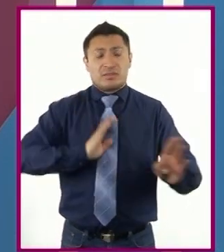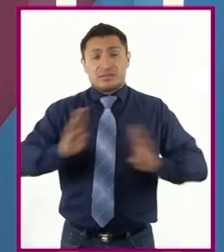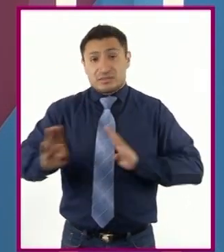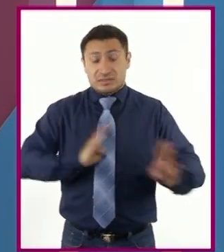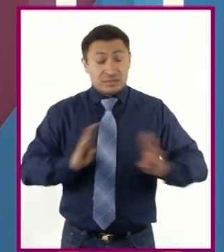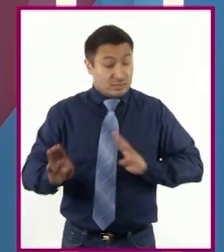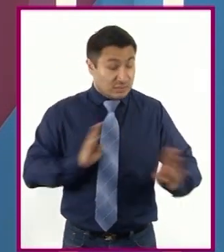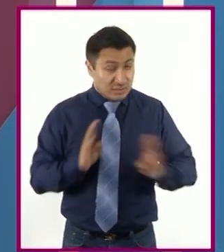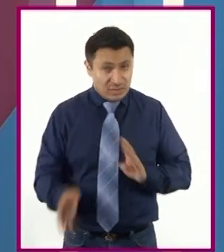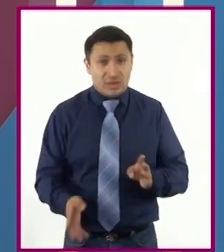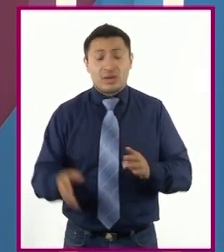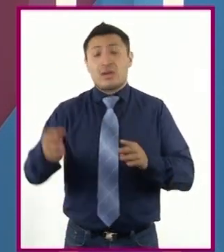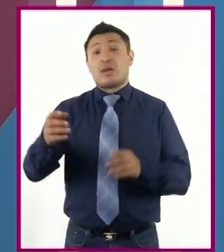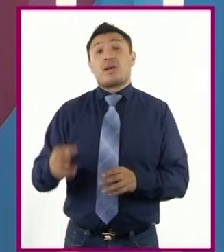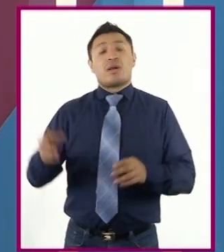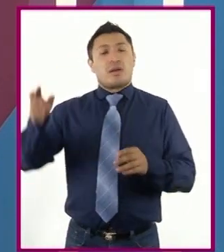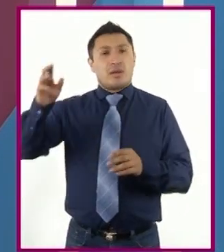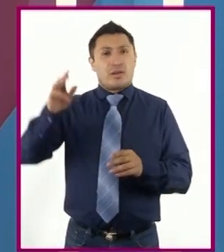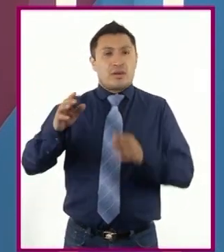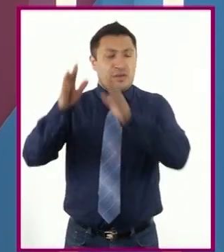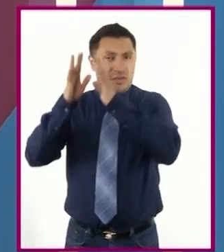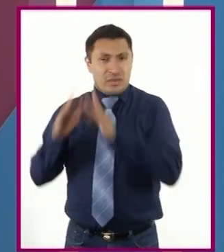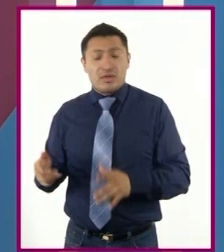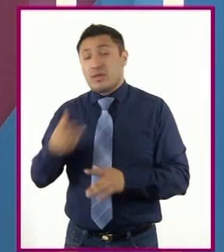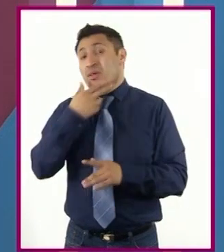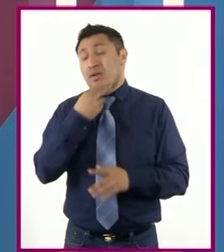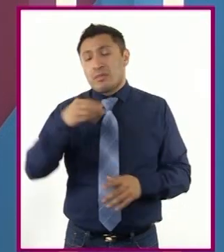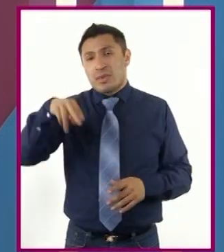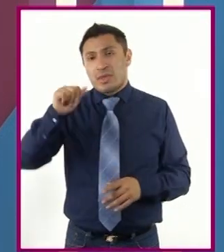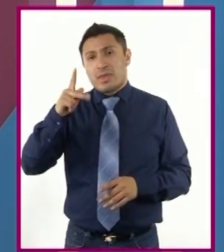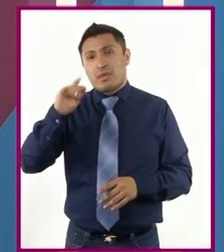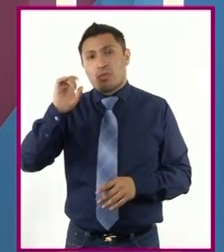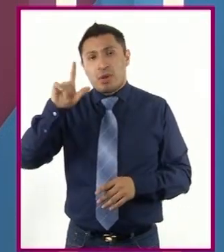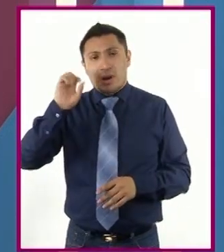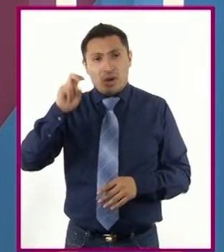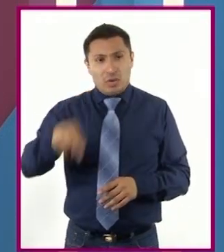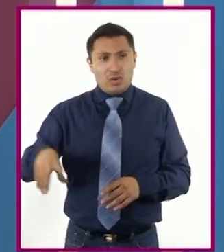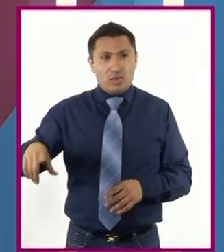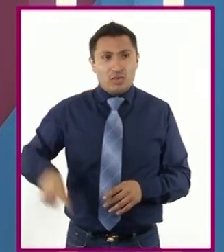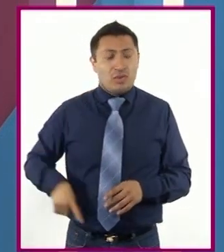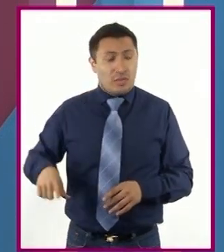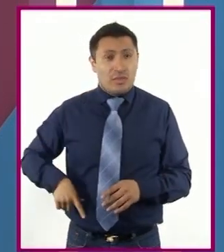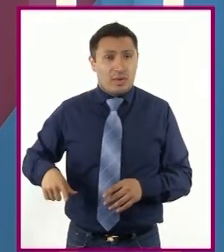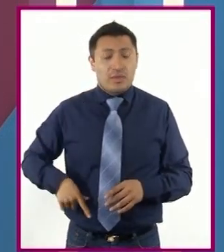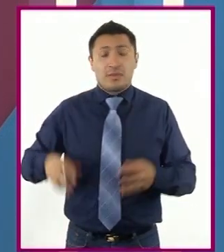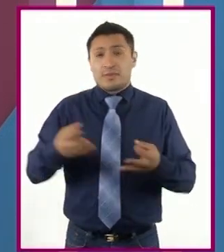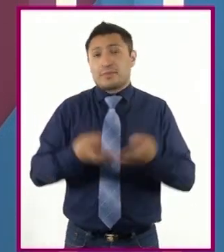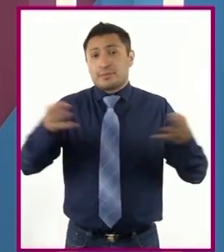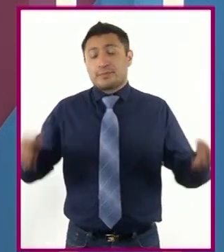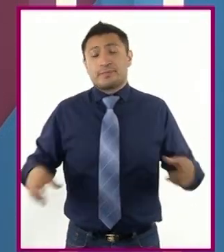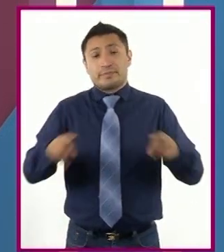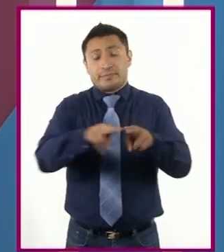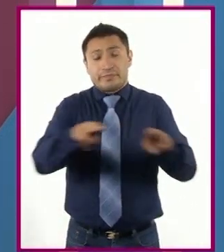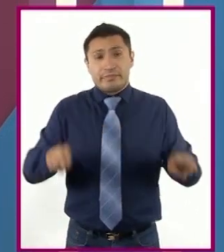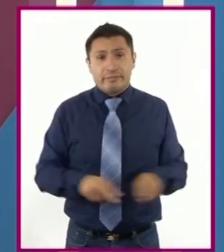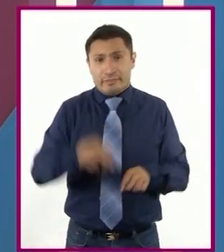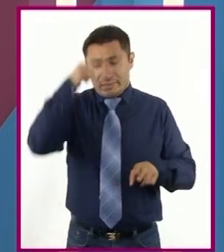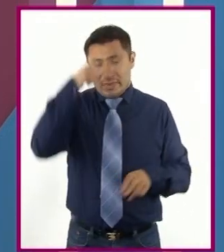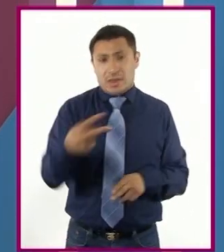del emperador francés Napoleón III, gobernó de facto en parte del territorio nacional de México